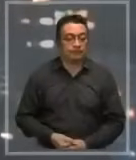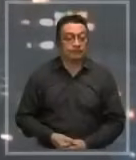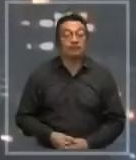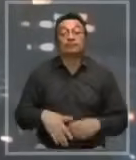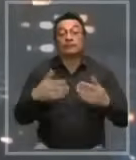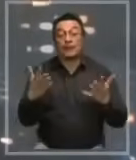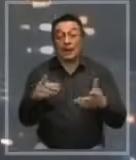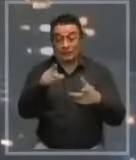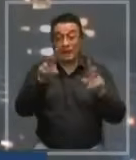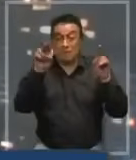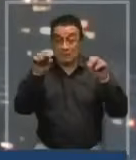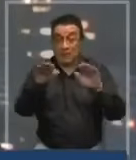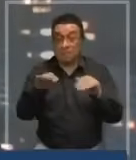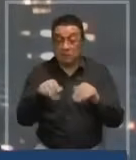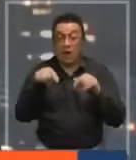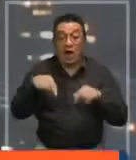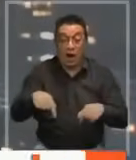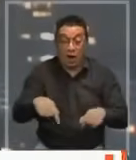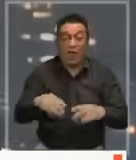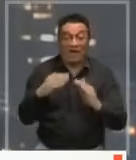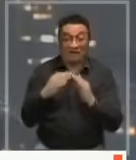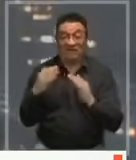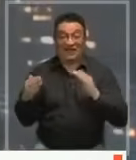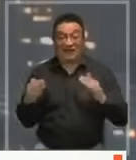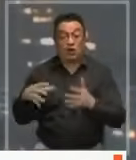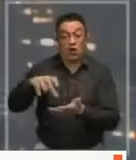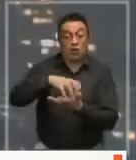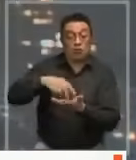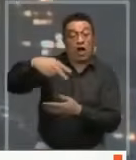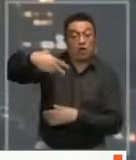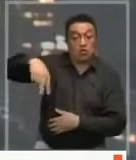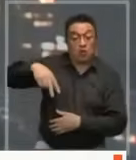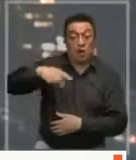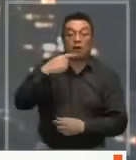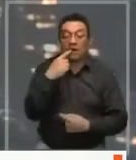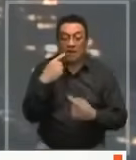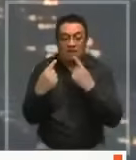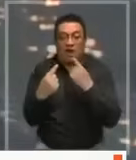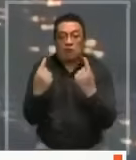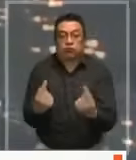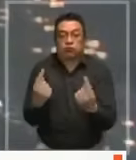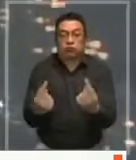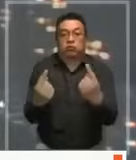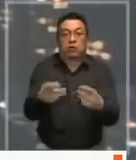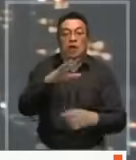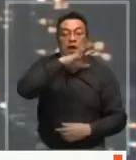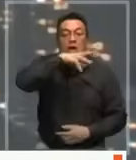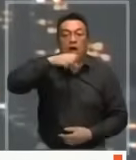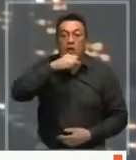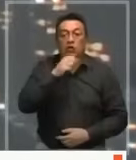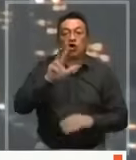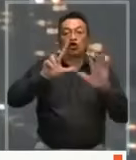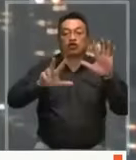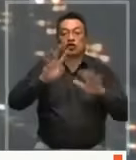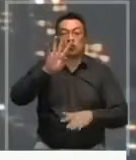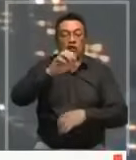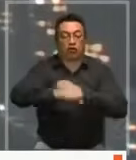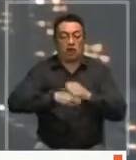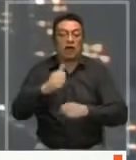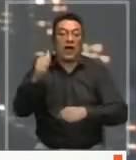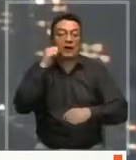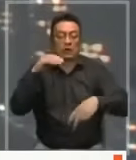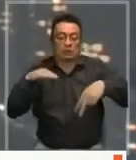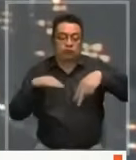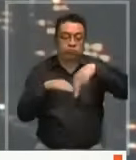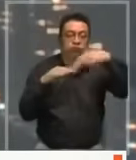Bueno, y relacionado con este tema, hasta ahora vecinos de Ñuñoa realizan una velatón tras la muerte de un adulto de 84 años que ayer fue atropellado por